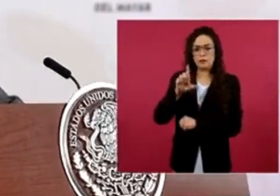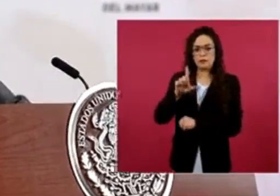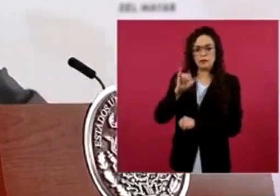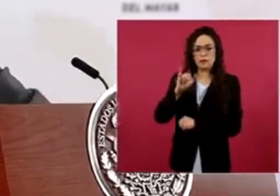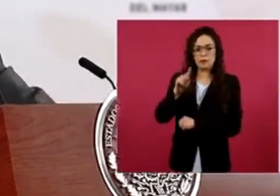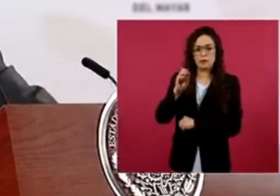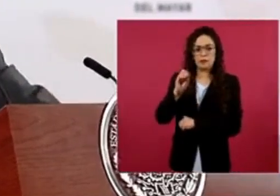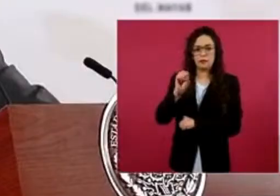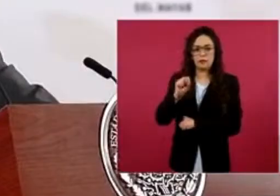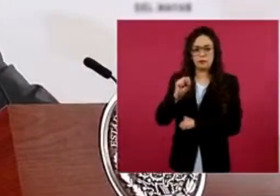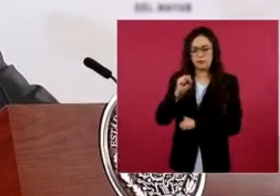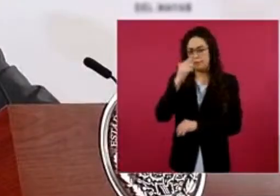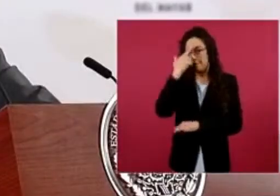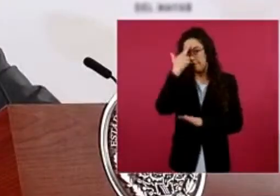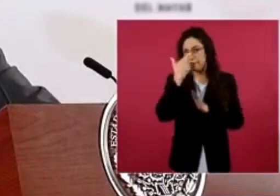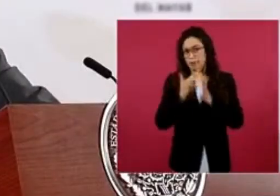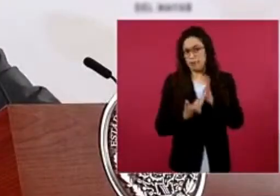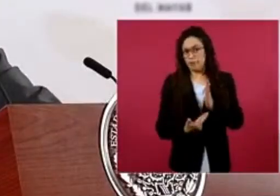falta,